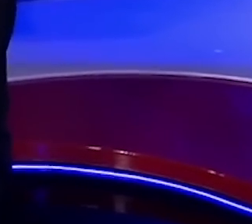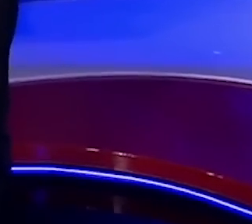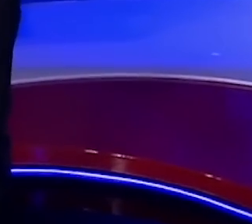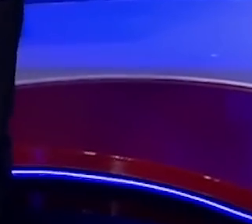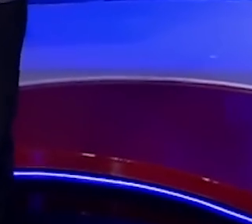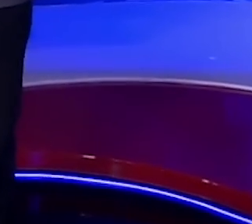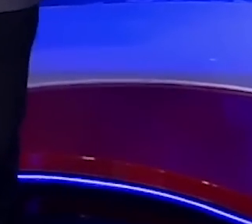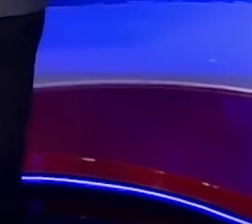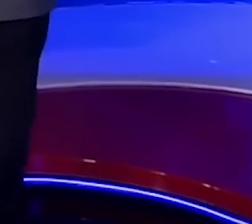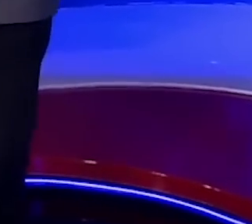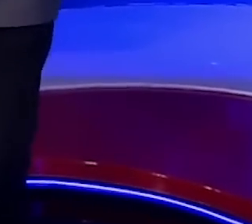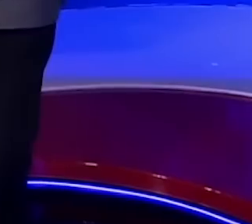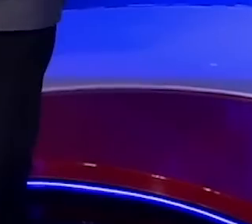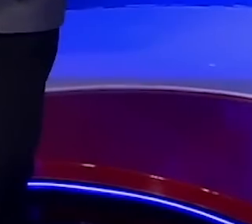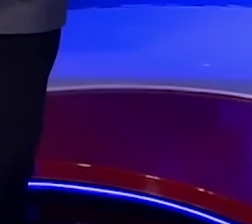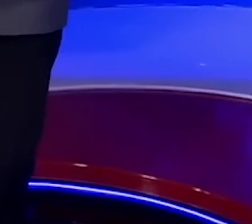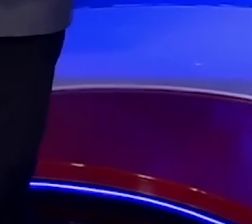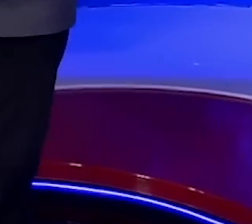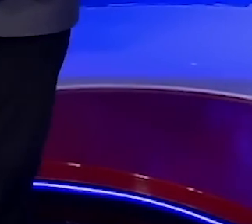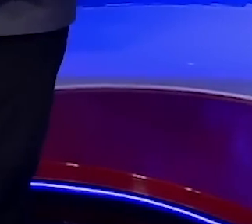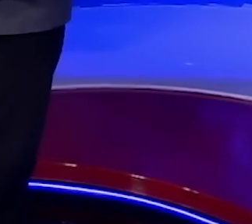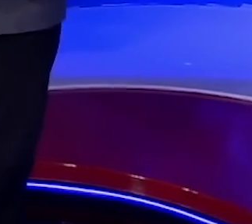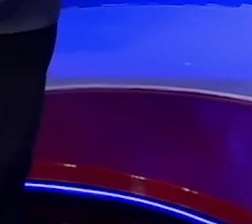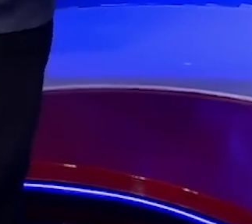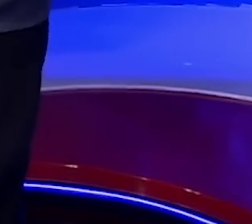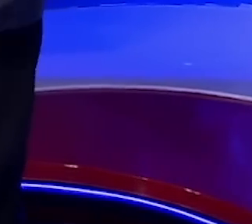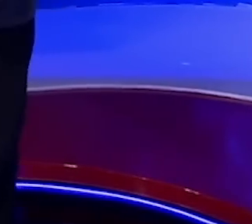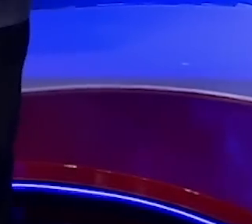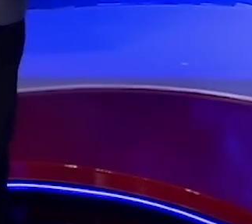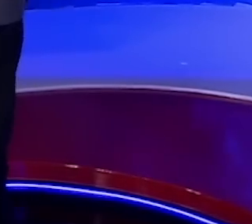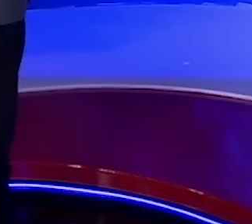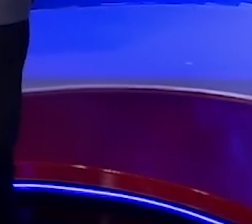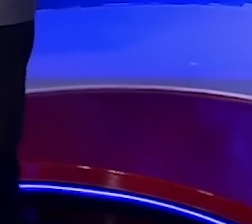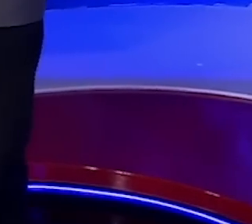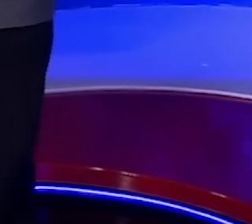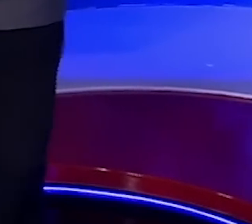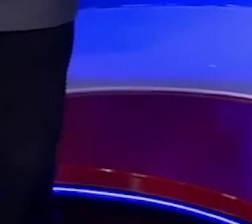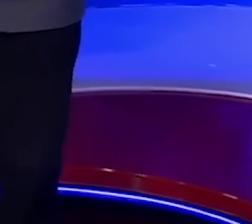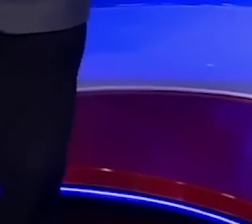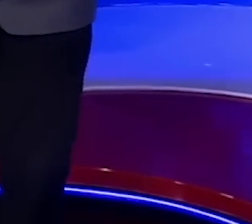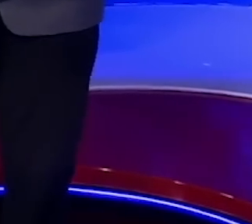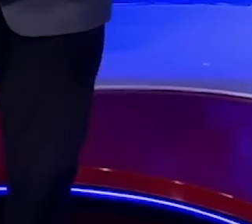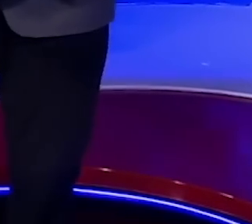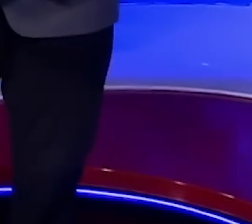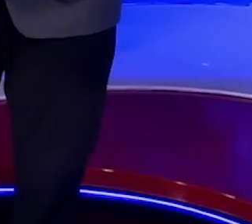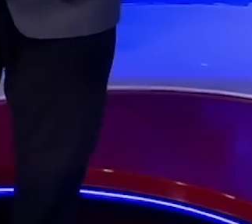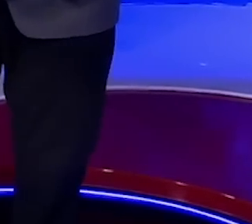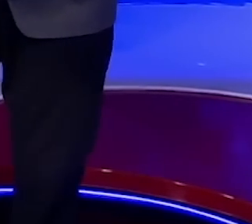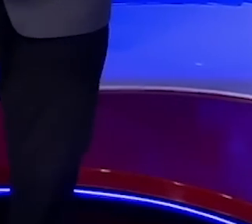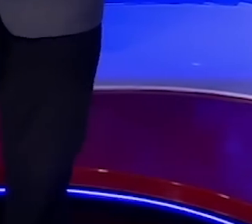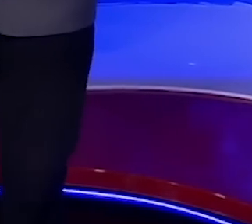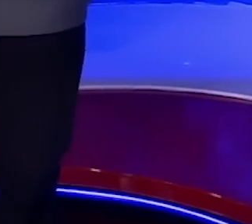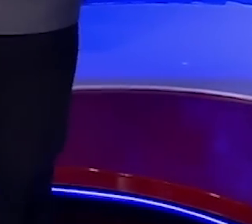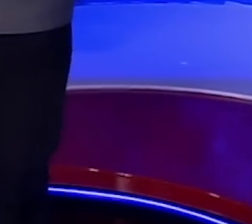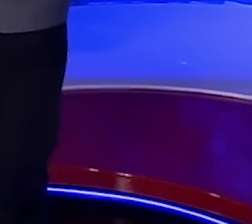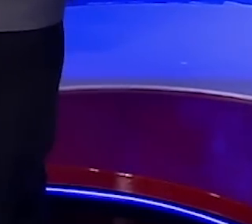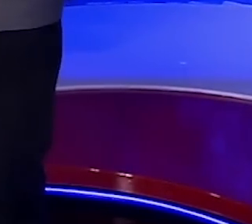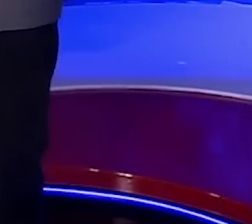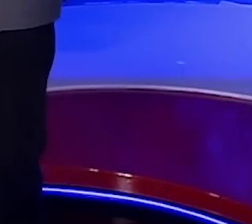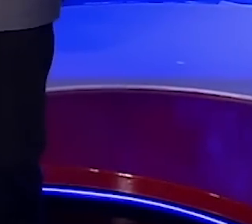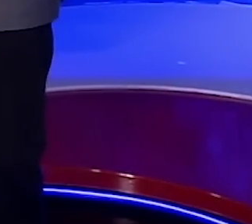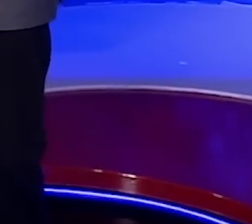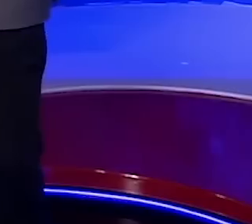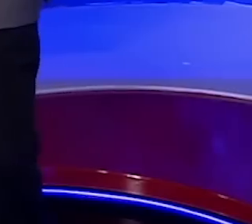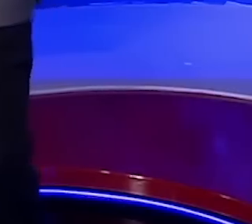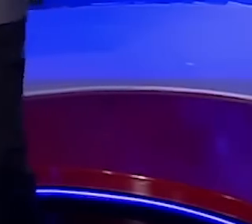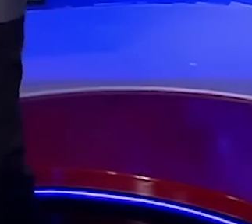$2.100.000 podrá gastar cada binomio presidencial en la campaña que empieza el 24 de septiembre hasta la segunda